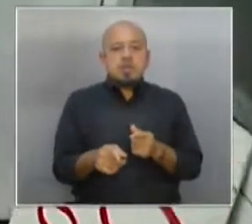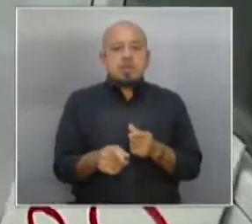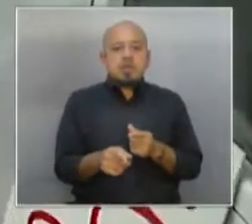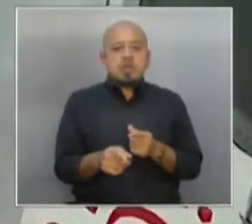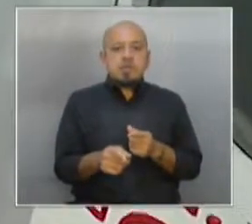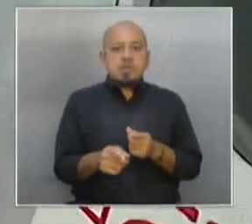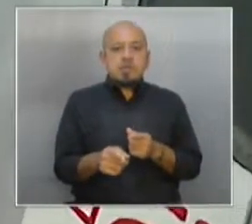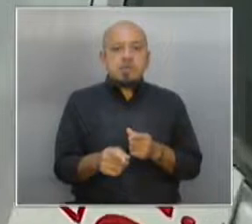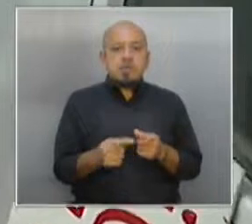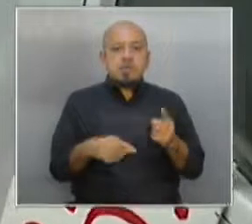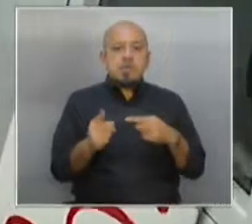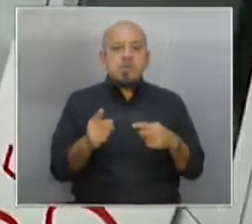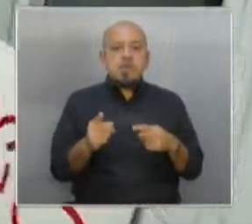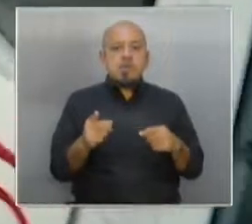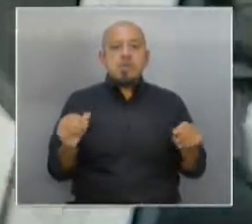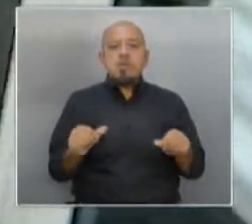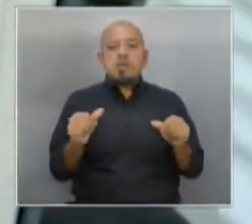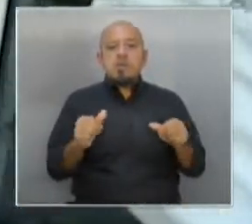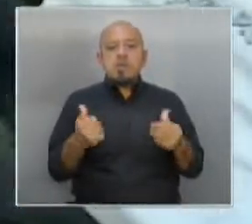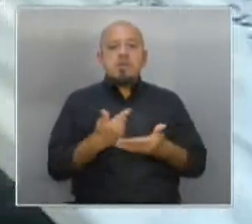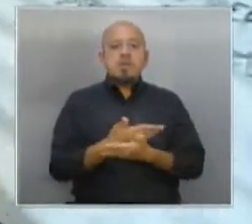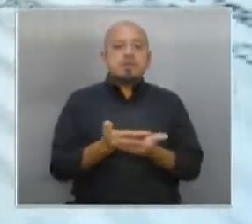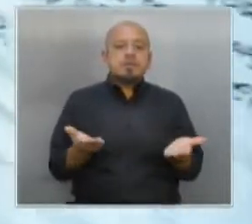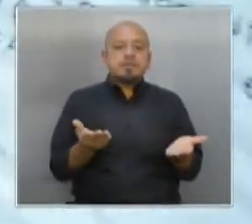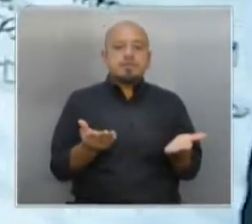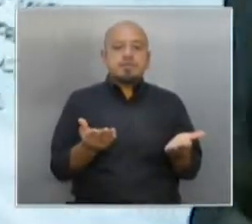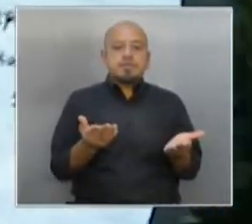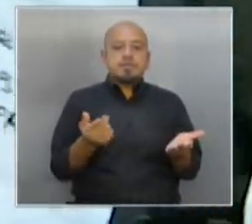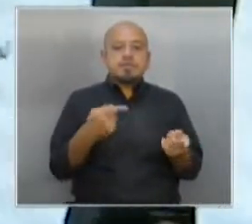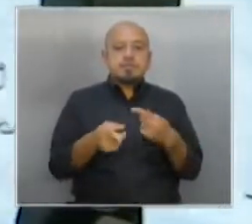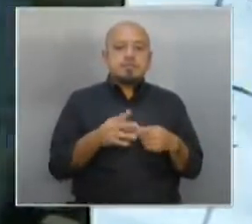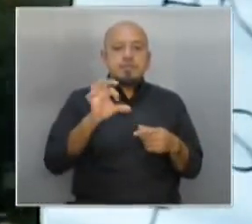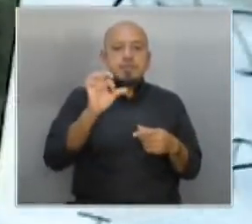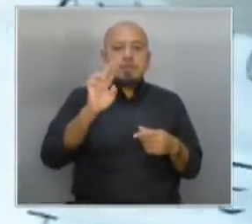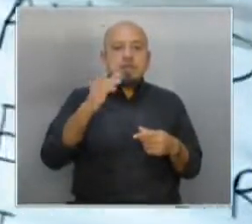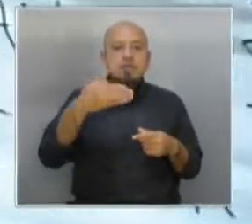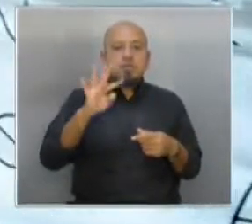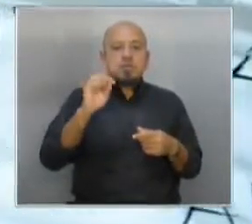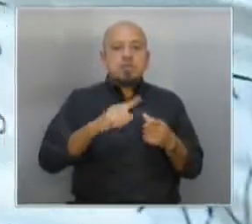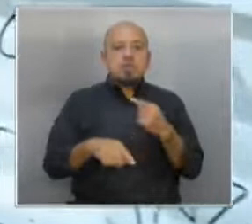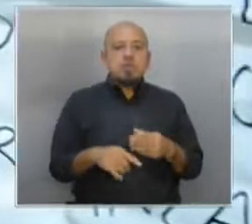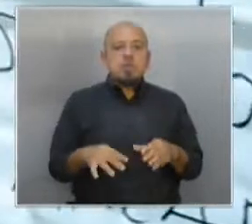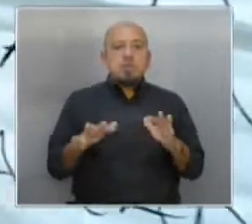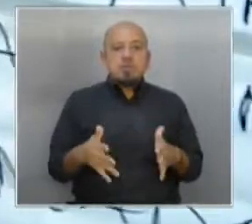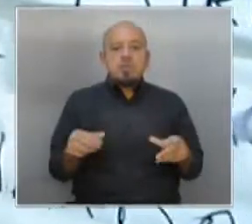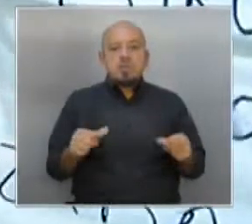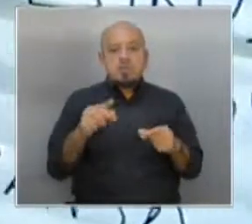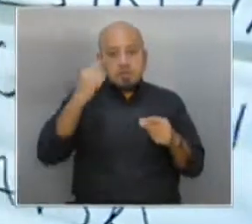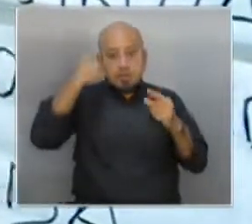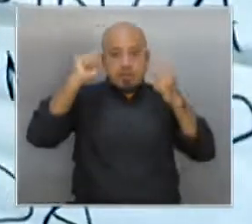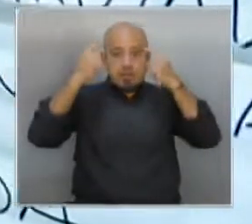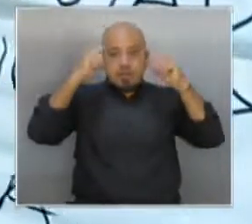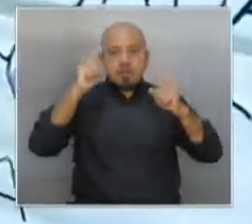Exactamente. Se acerque y nada, y podamos exponerlos acá en Subte todos juntos, también como para reforzar esta idea de la